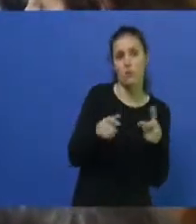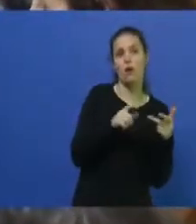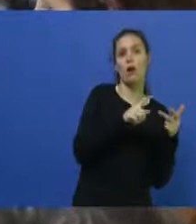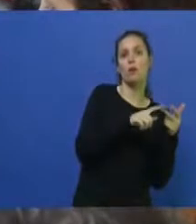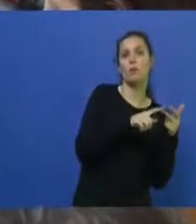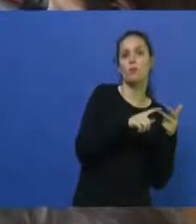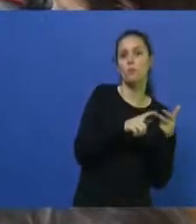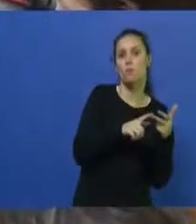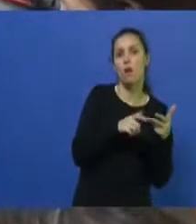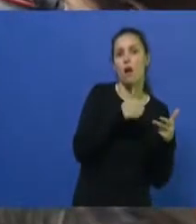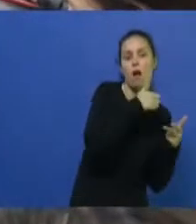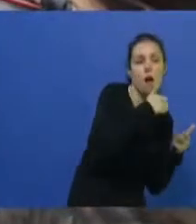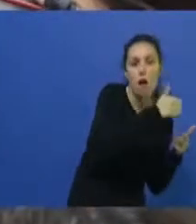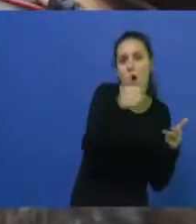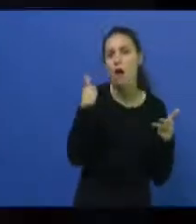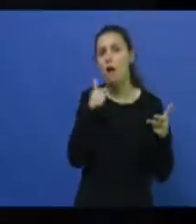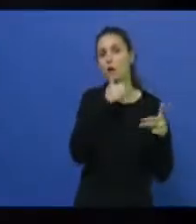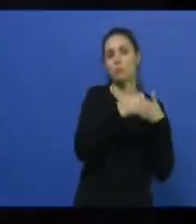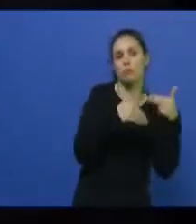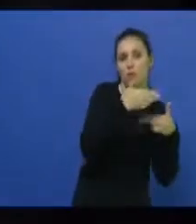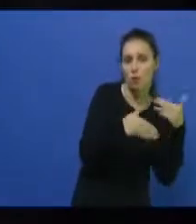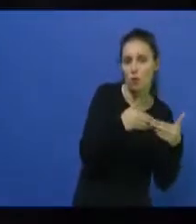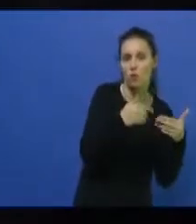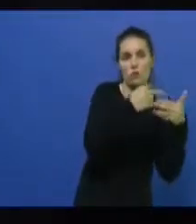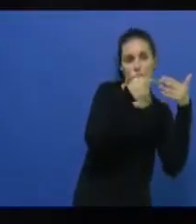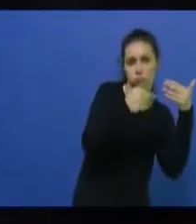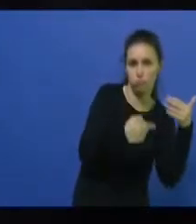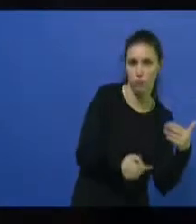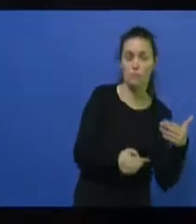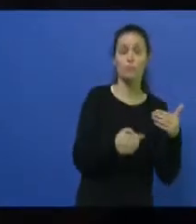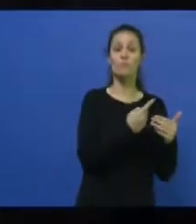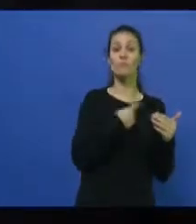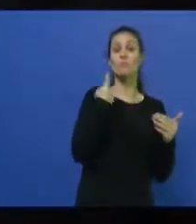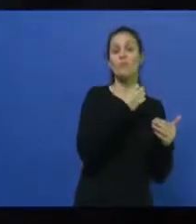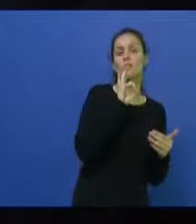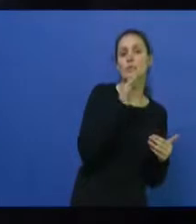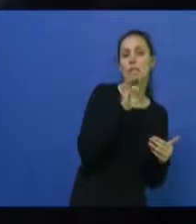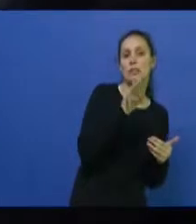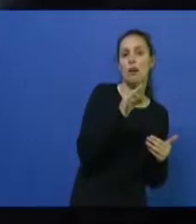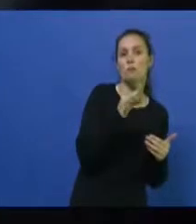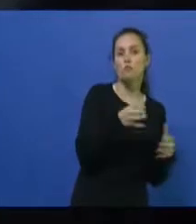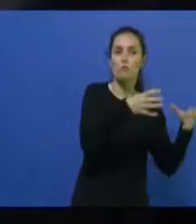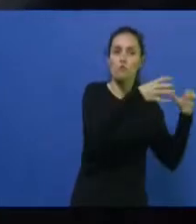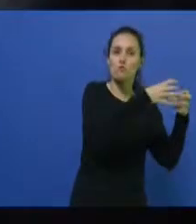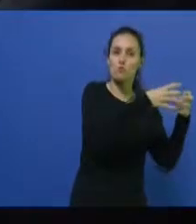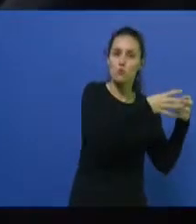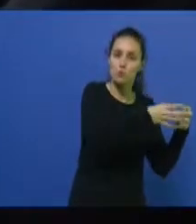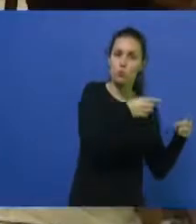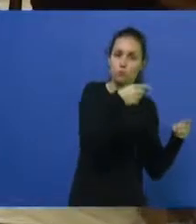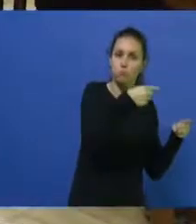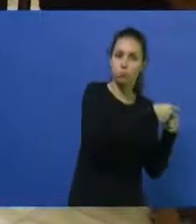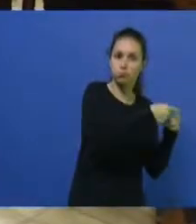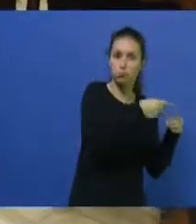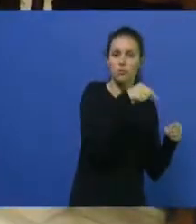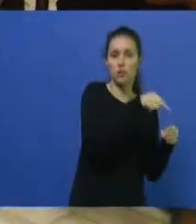fuentes cloacales y demás. Sabemos que en la oposición, fundamentalmente de parte de los dos radicales, como